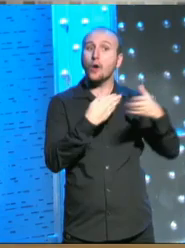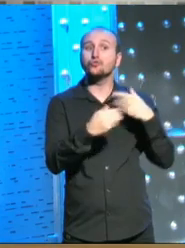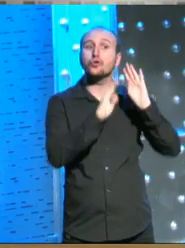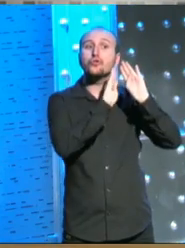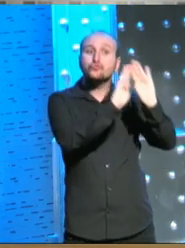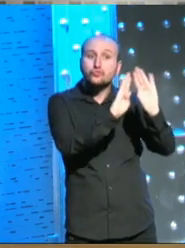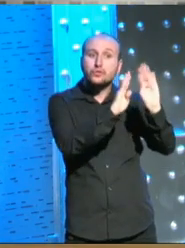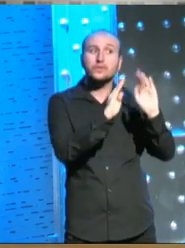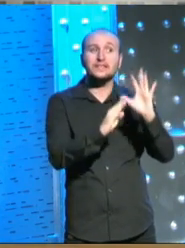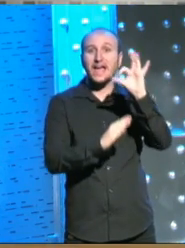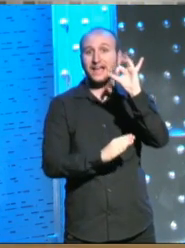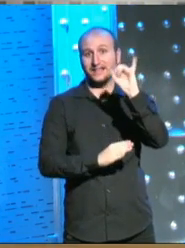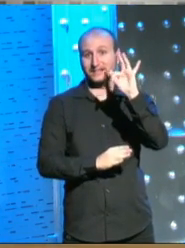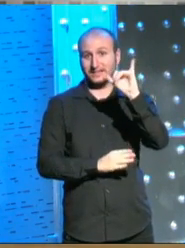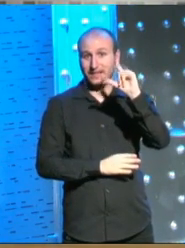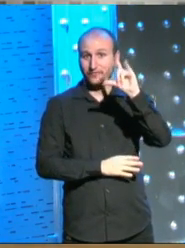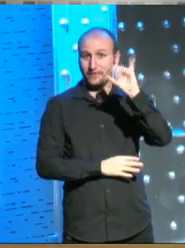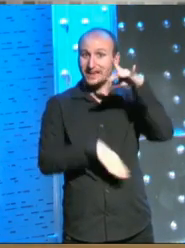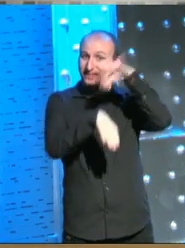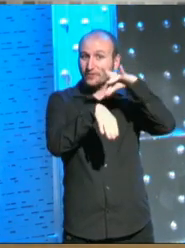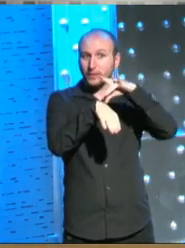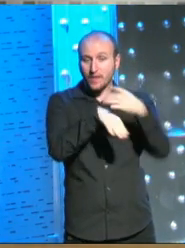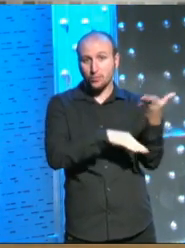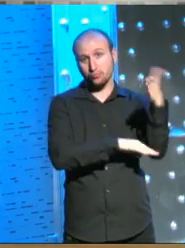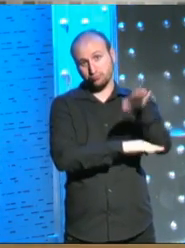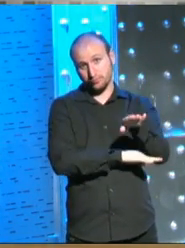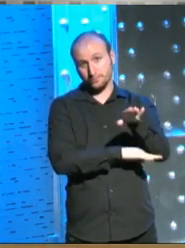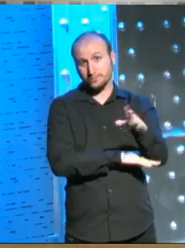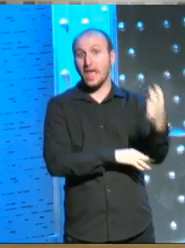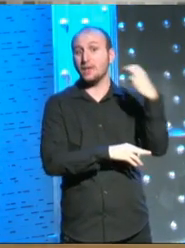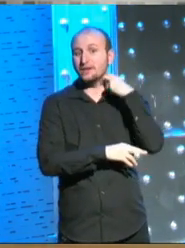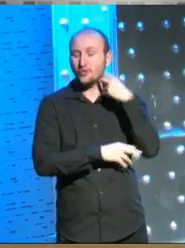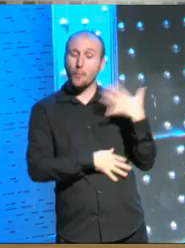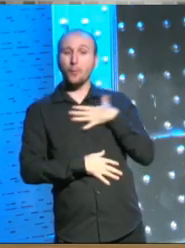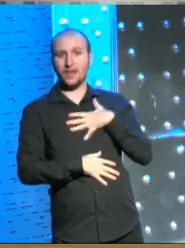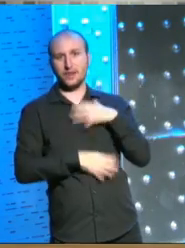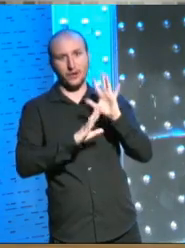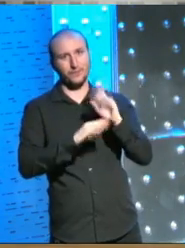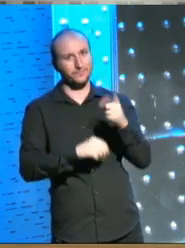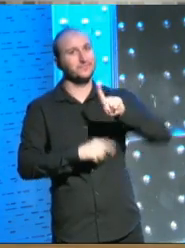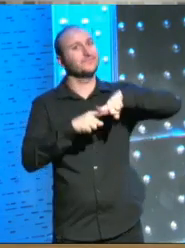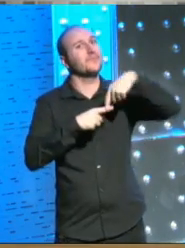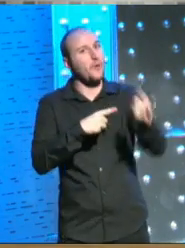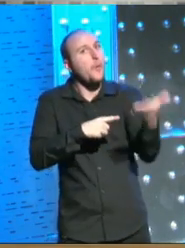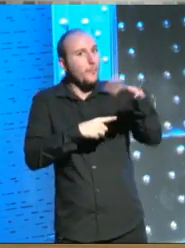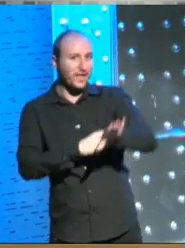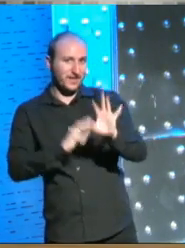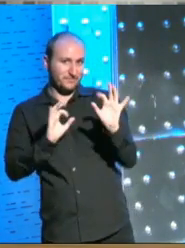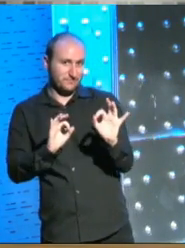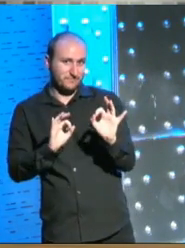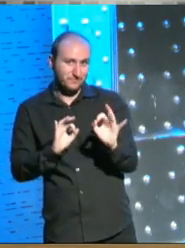sífilis. Por tanto, el mordisco que da placer pero mata, ¿eh? El mordisco que da placer pero